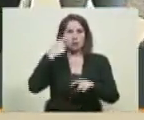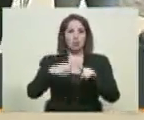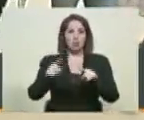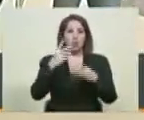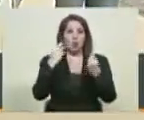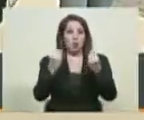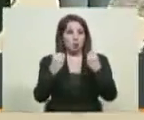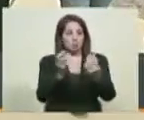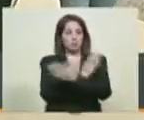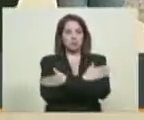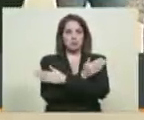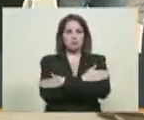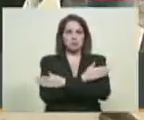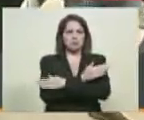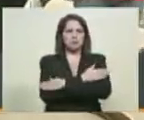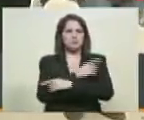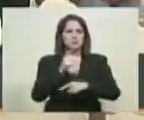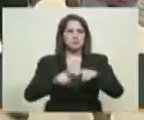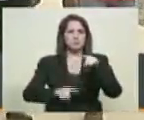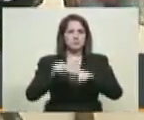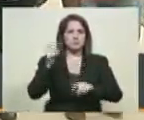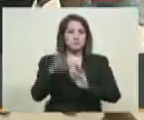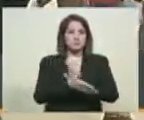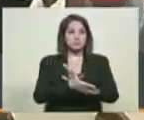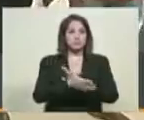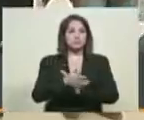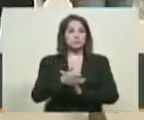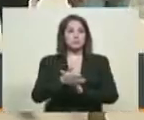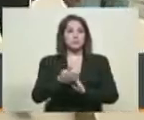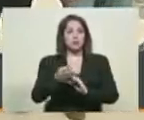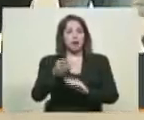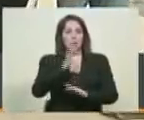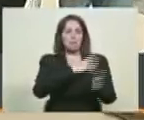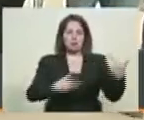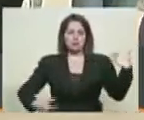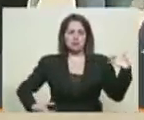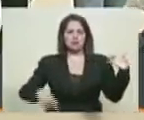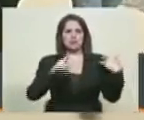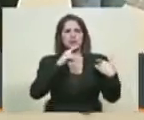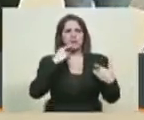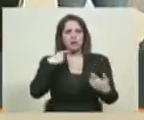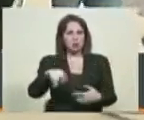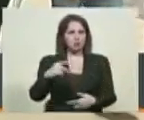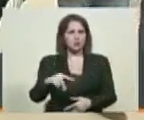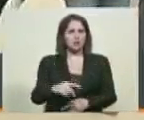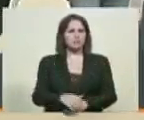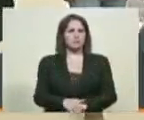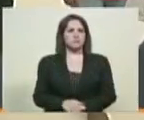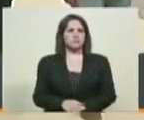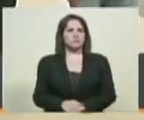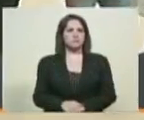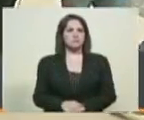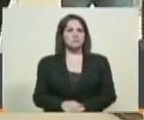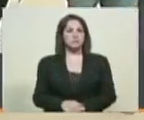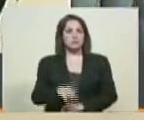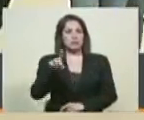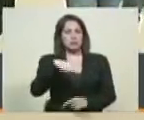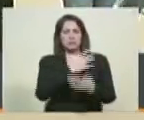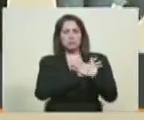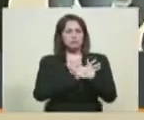ratificar mis felicitaciones al presidente Vladimir Putin y a Rusia, hermoso,